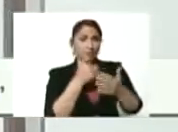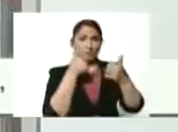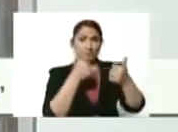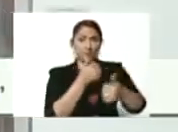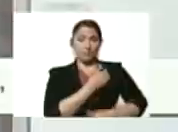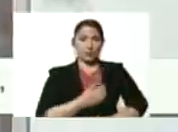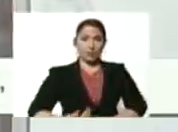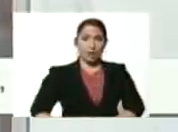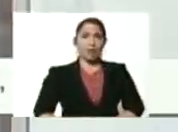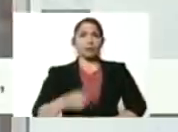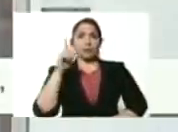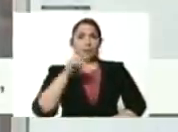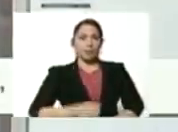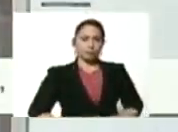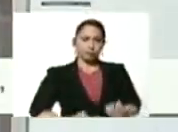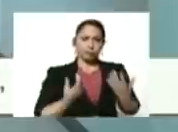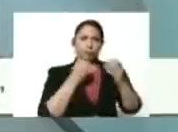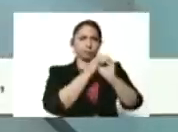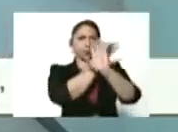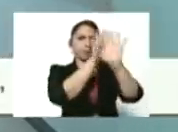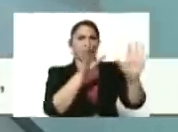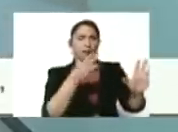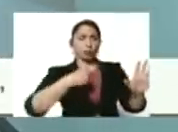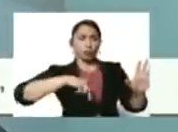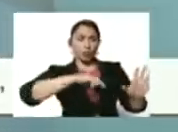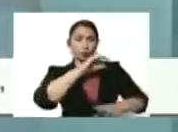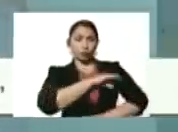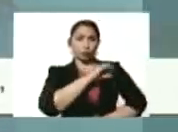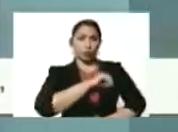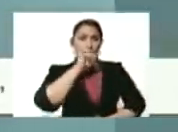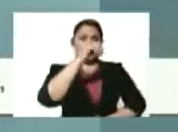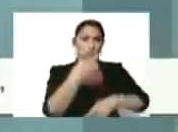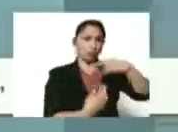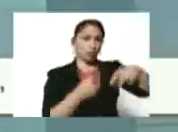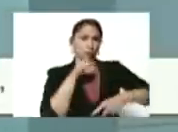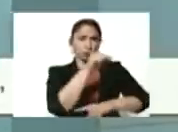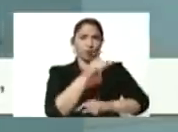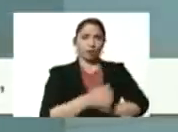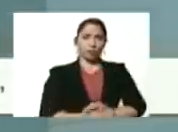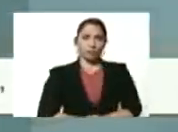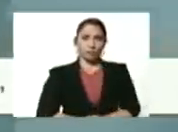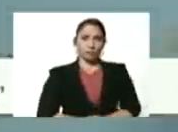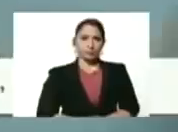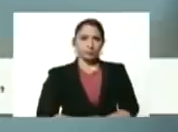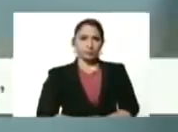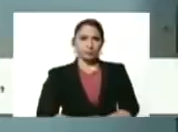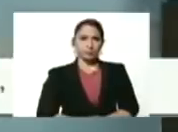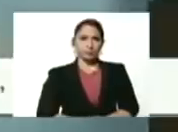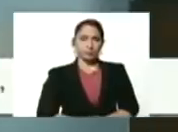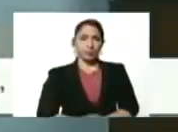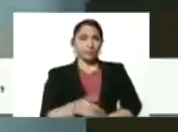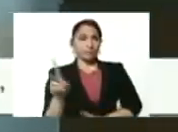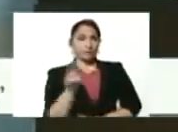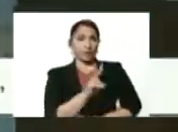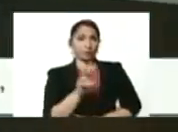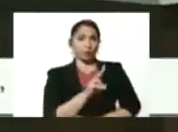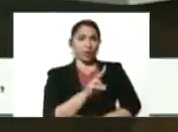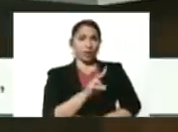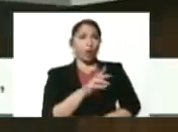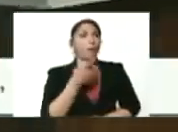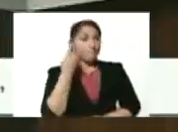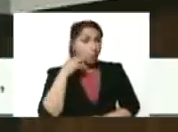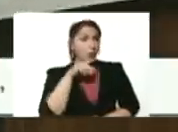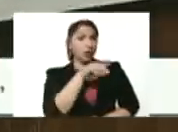también es una expresión clara de nuestro socialismo revolucionario, el hecho pues que Venezuela, y por eso es que lo atacan, presidente,